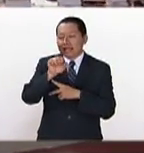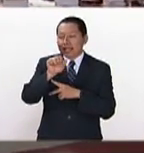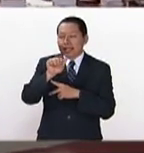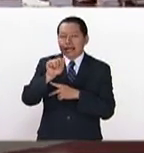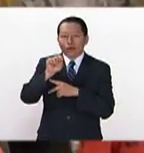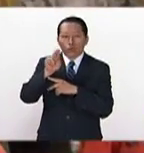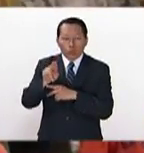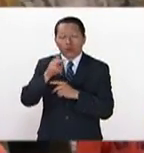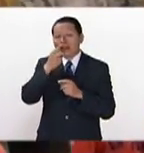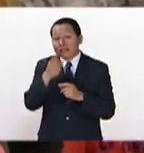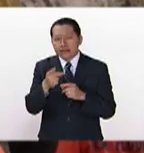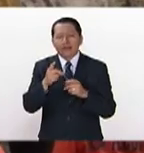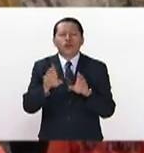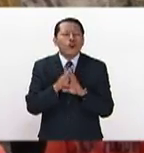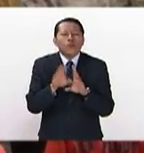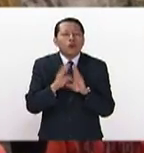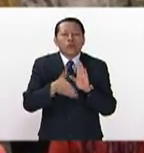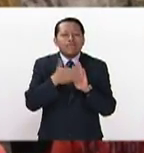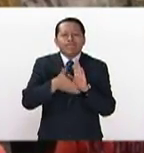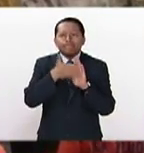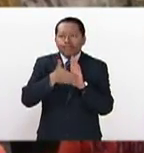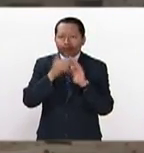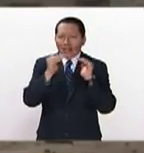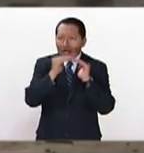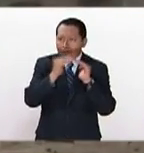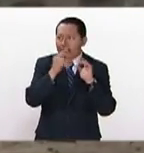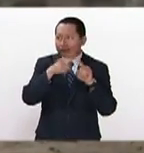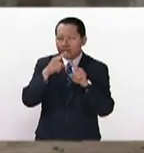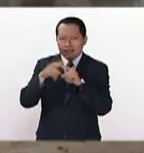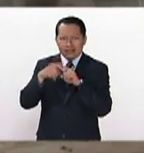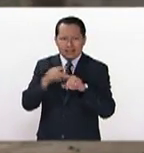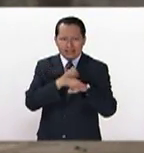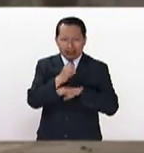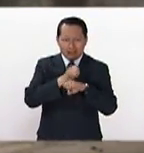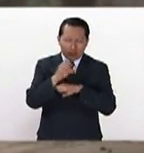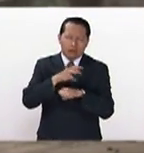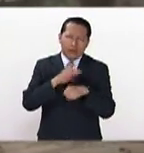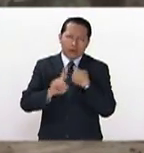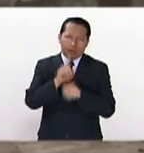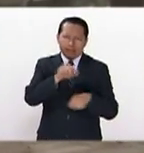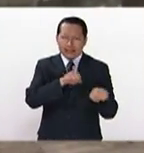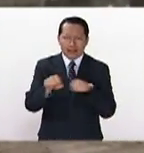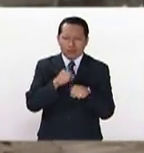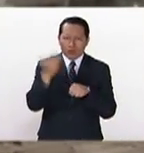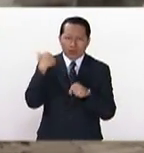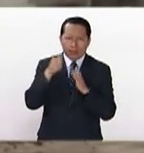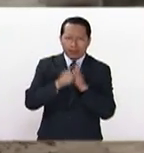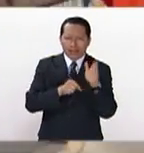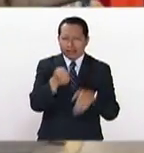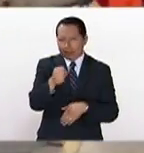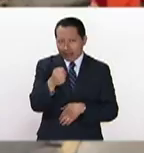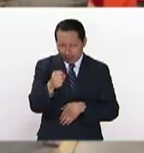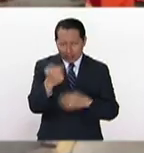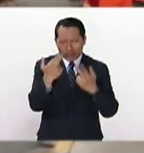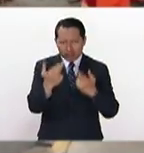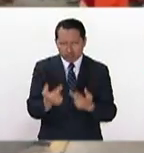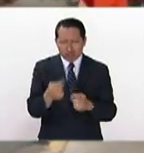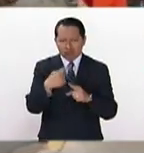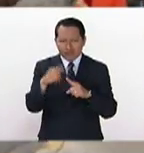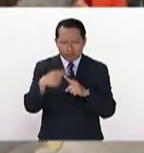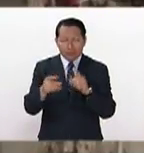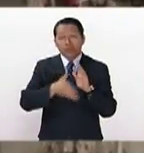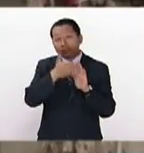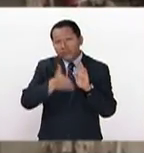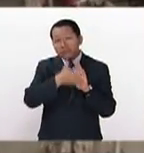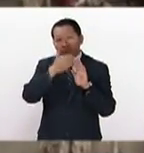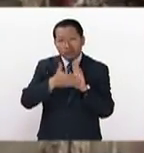Urbano informó los avances de la reconstrucción de viviendas en los estados afectados por los sismos del pasado mes de septiembre. El proceso de reconstrucción